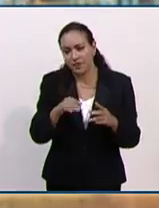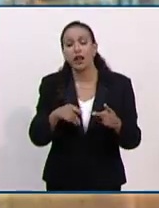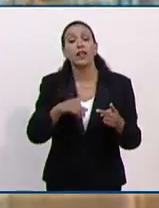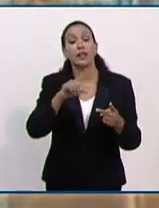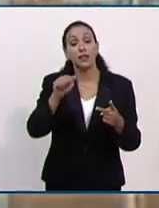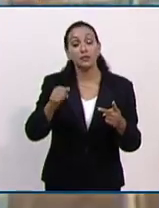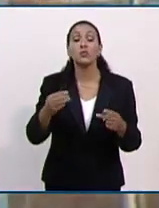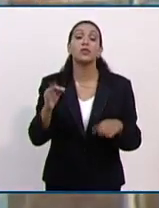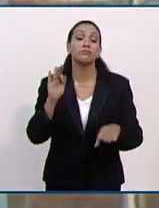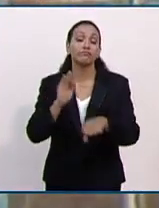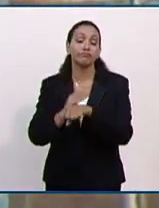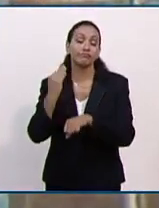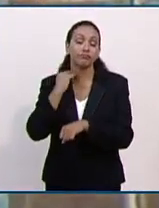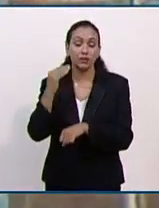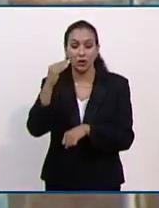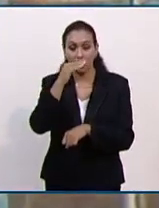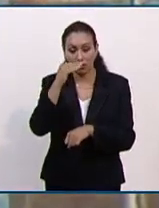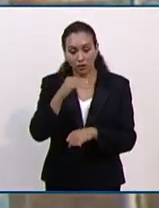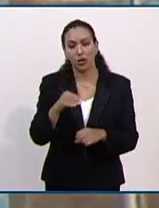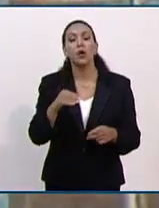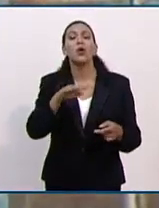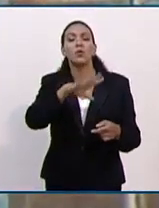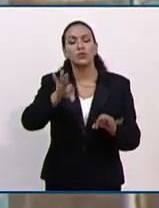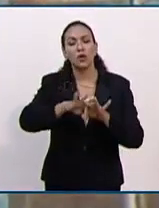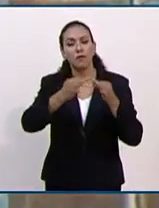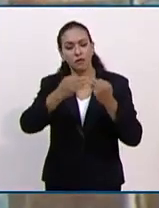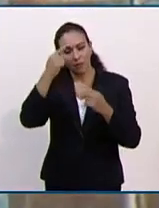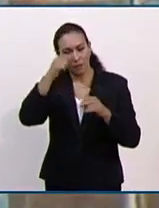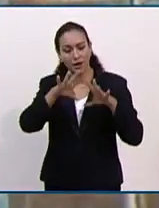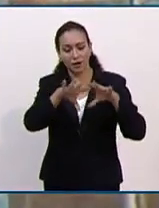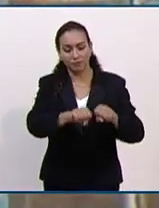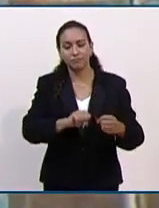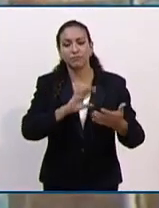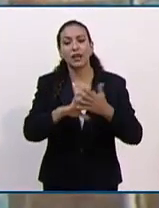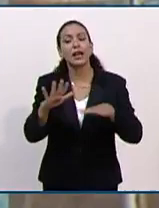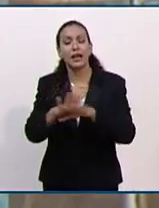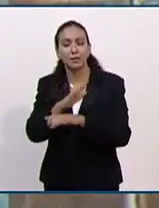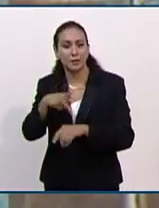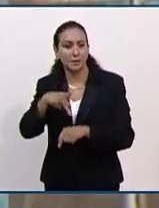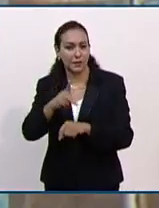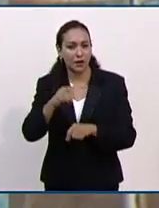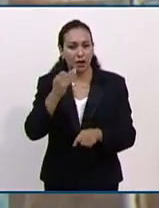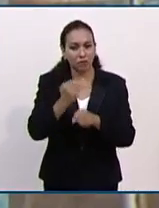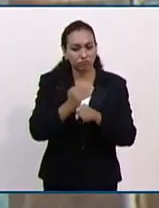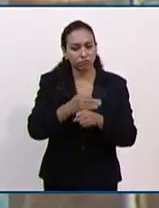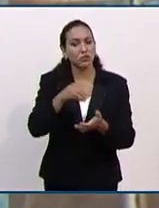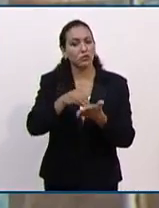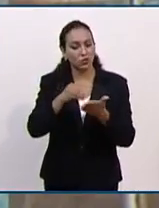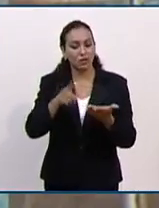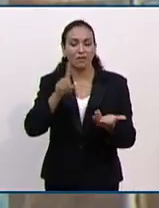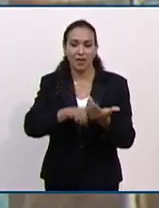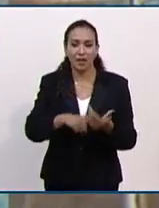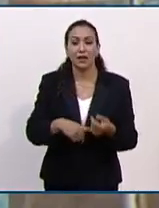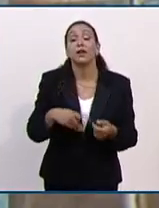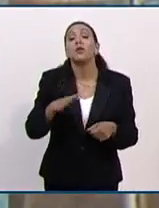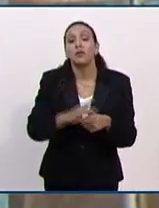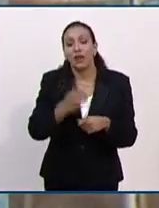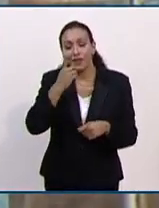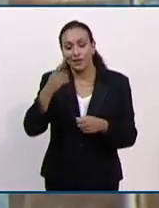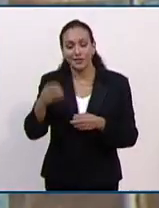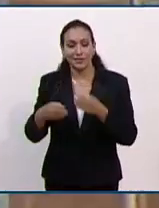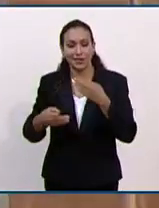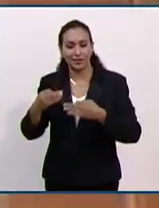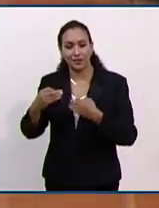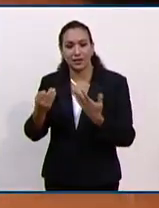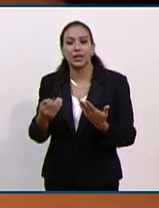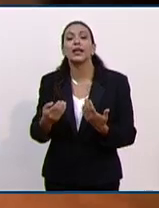diversos recursos para que se cambie la medida cautelar. Sin embargo, se ha mantenido argumentando la autoridad jurisdiccional que